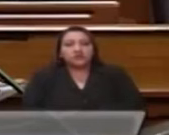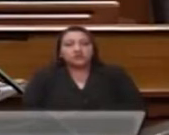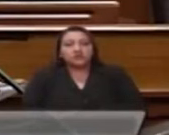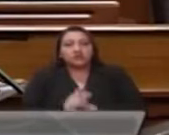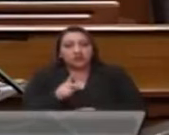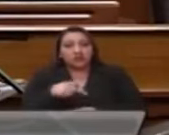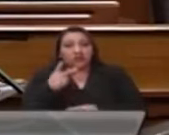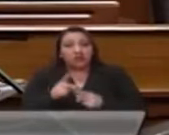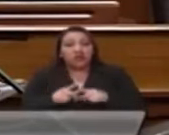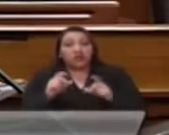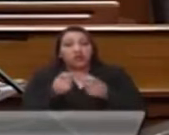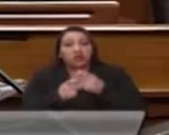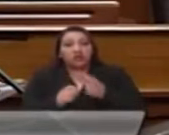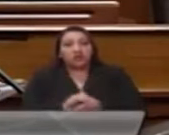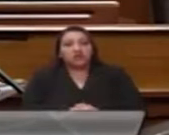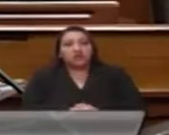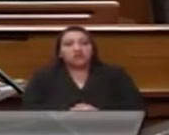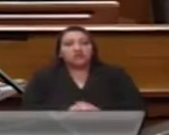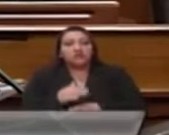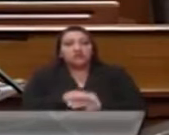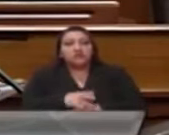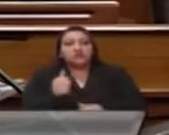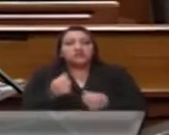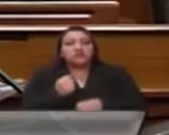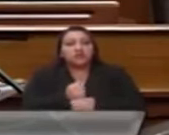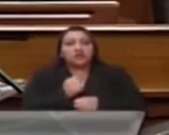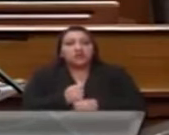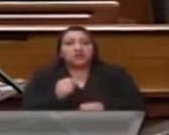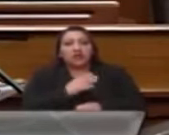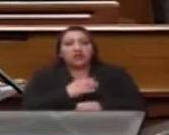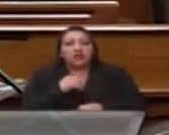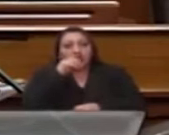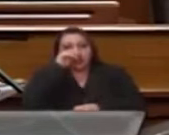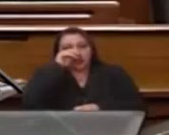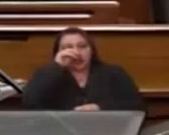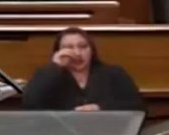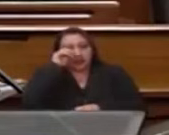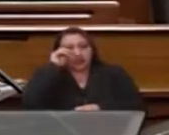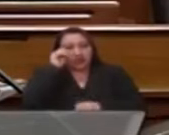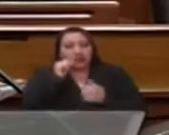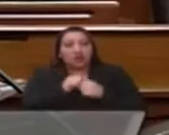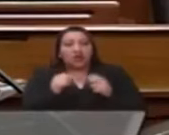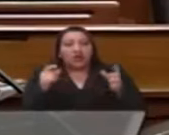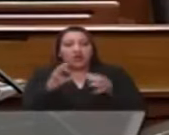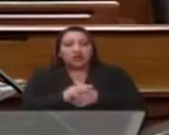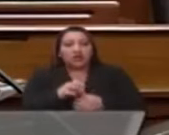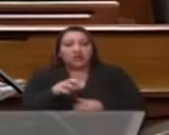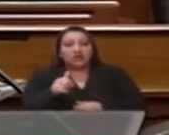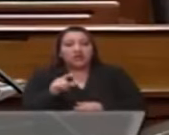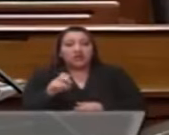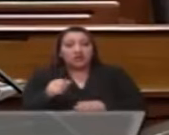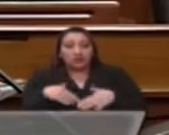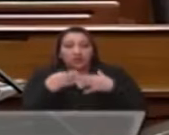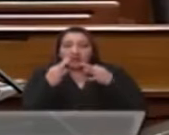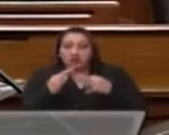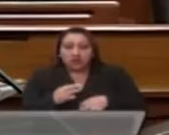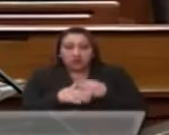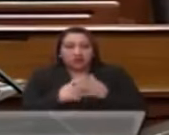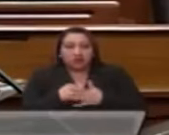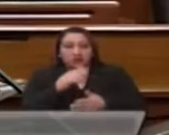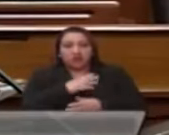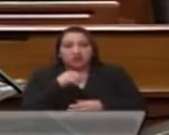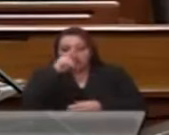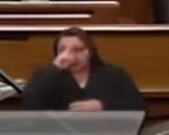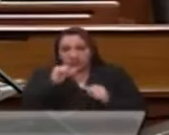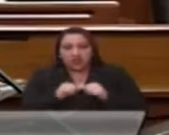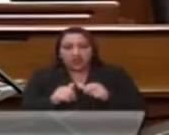En segundo lugar, congresista, sobre cuál será la política del gobierno con respecto a la Alianza del Pacífico. Puedo asegurar que el gobierno